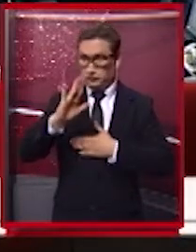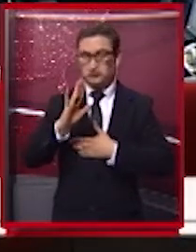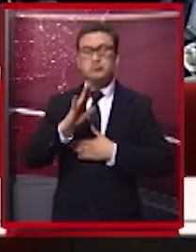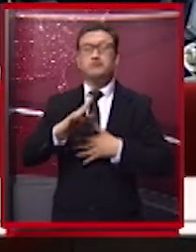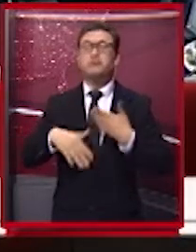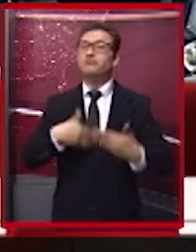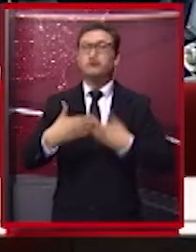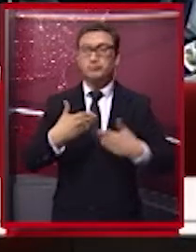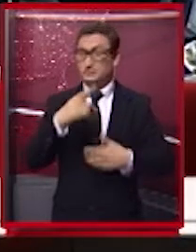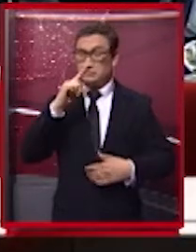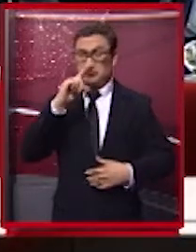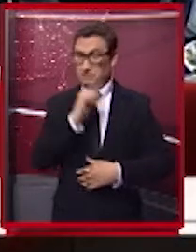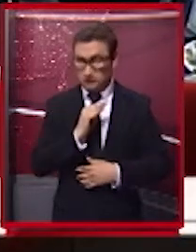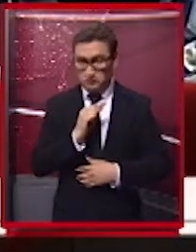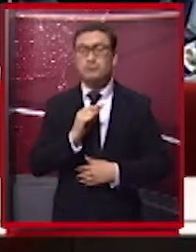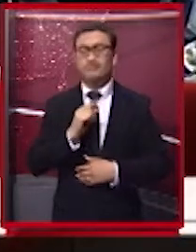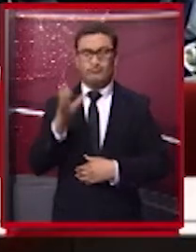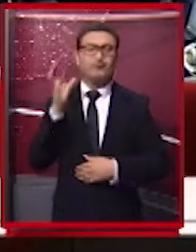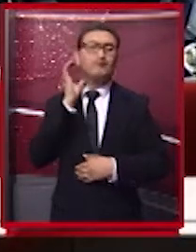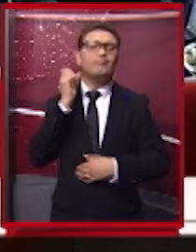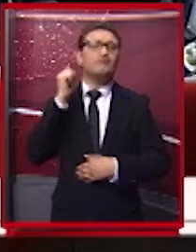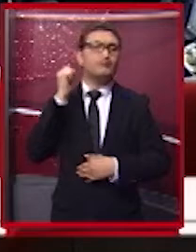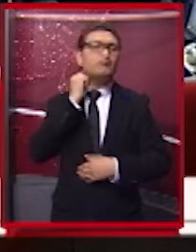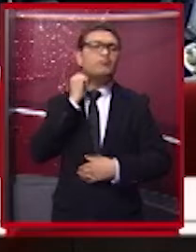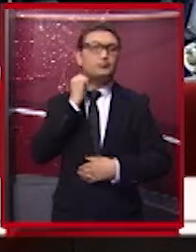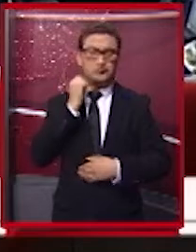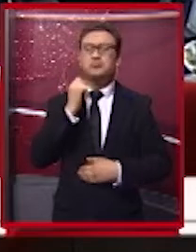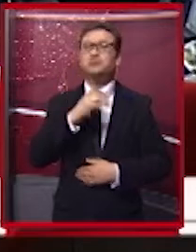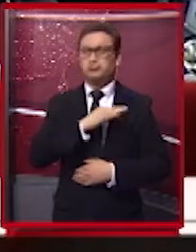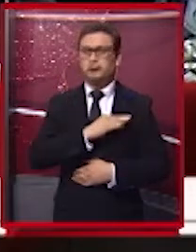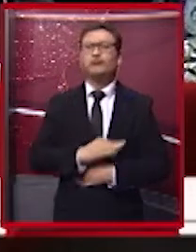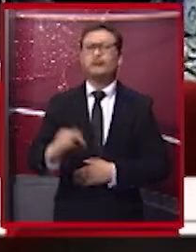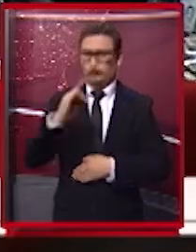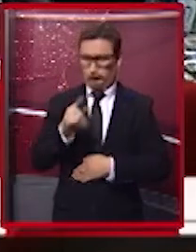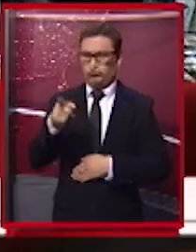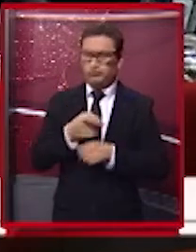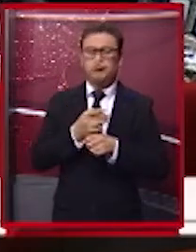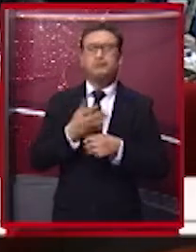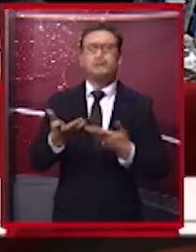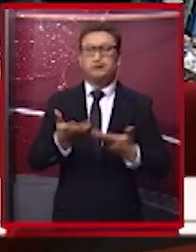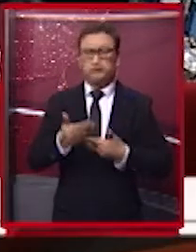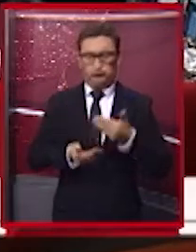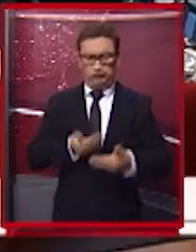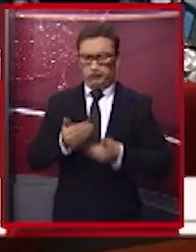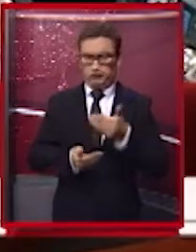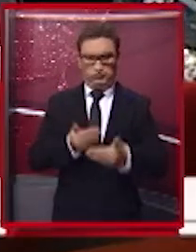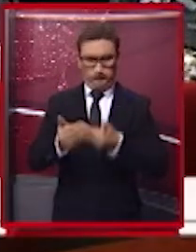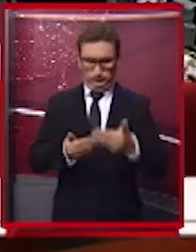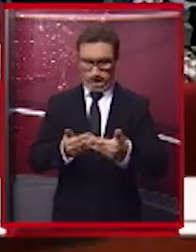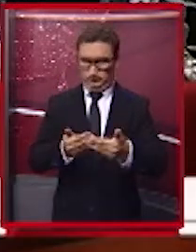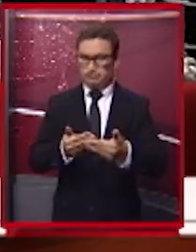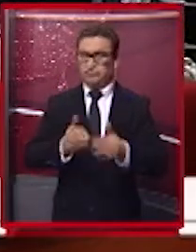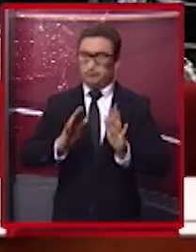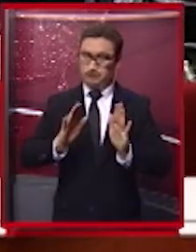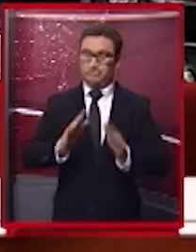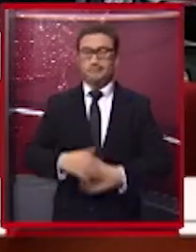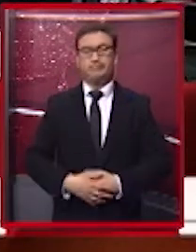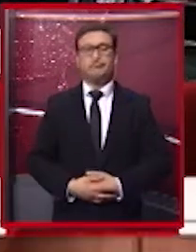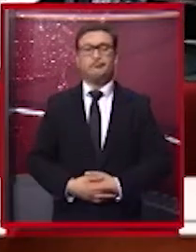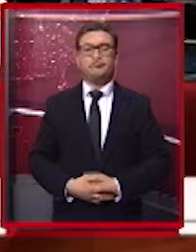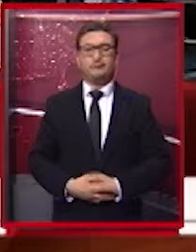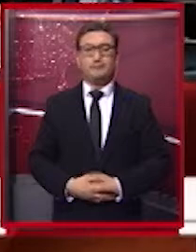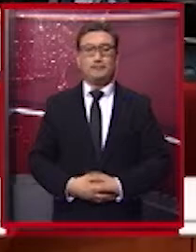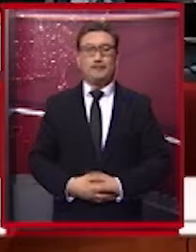ante este Pleno, la Cámara de Senadores estará en posibilidad de iniciar los procedimientos a que haya lugar.